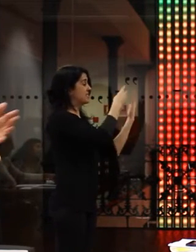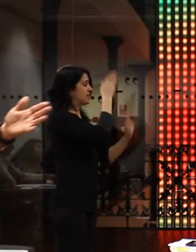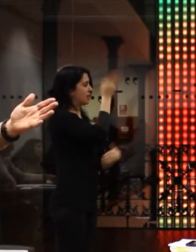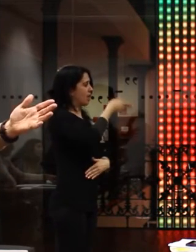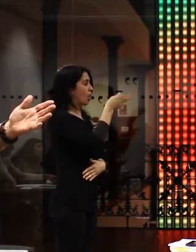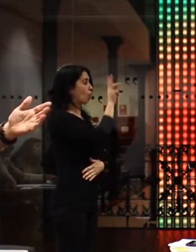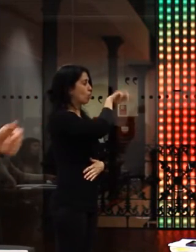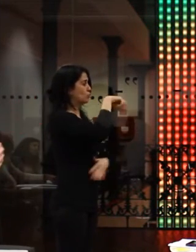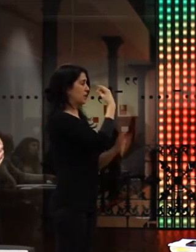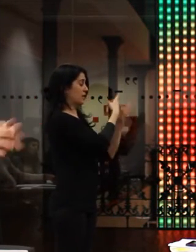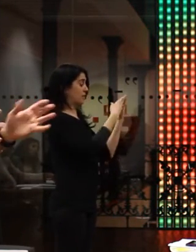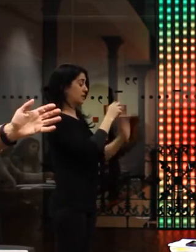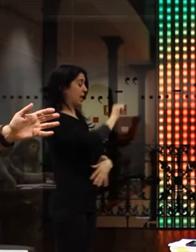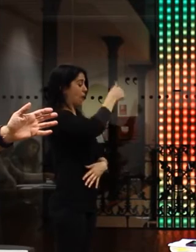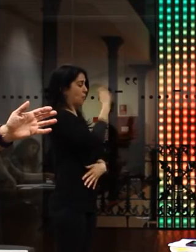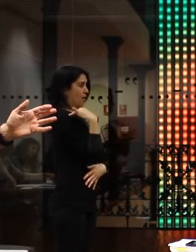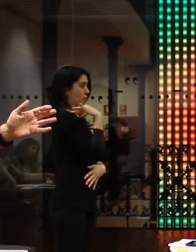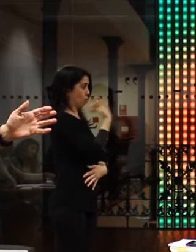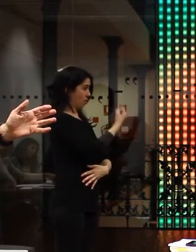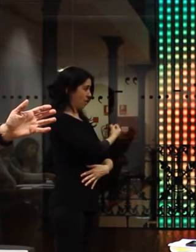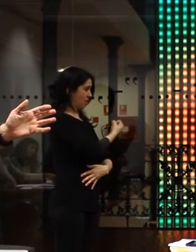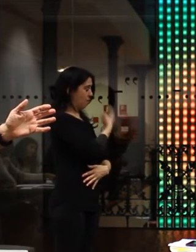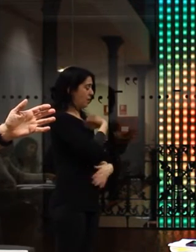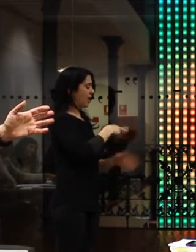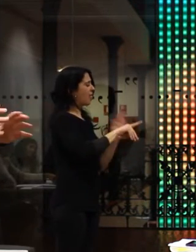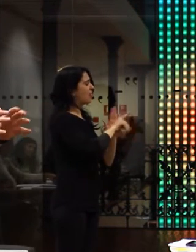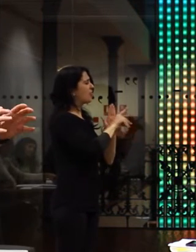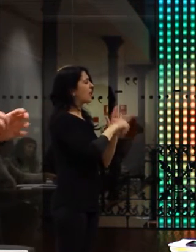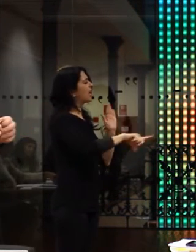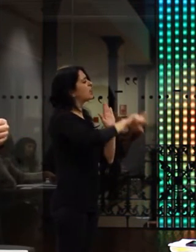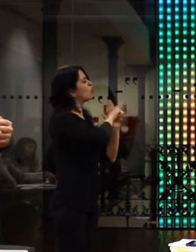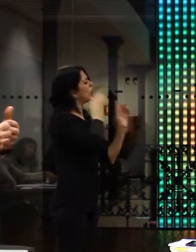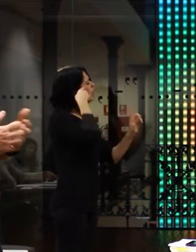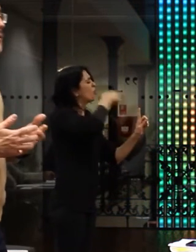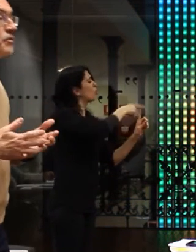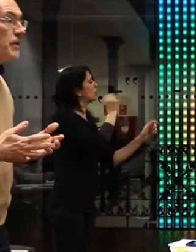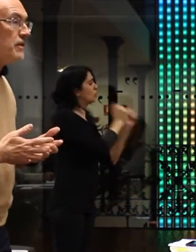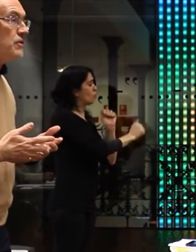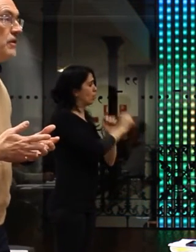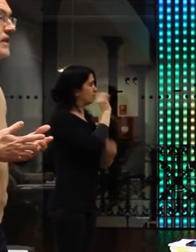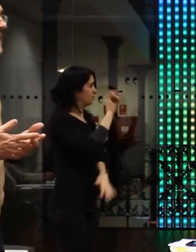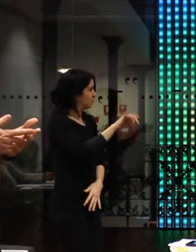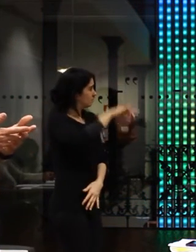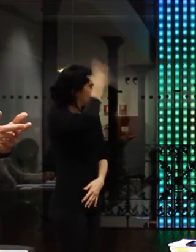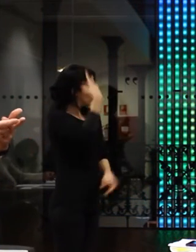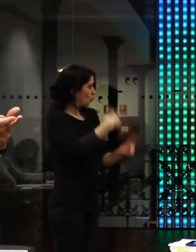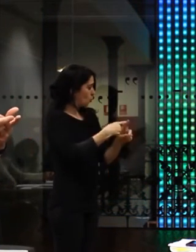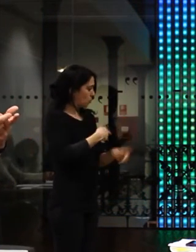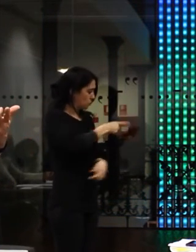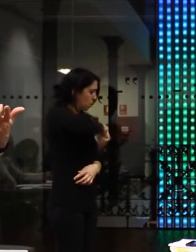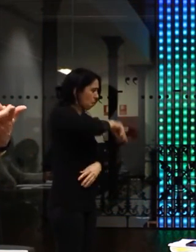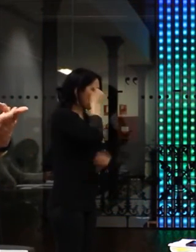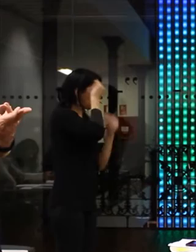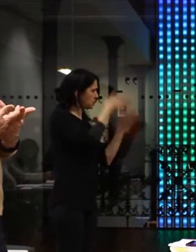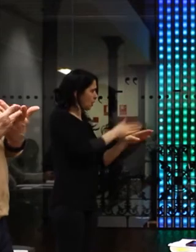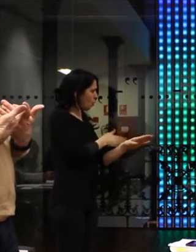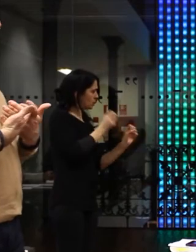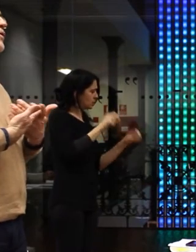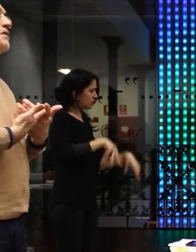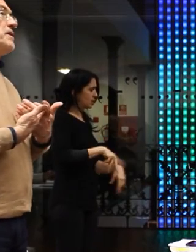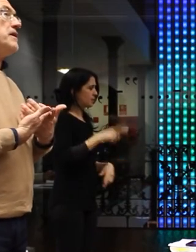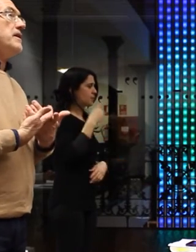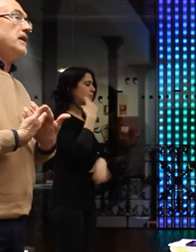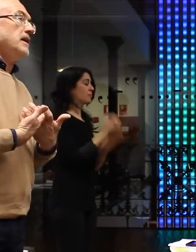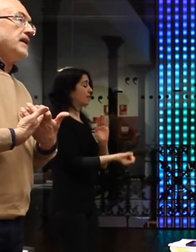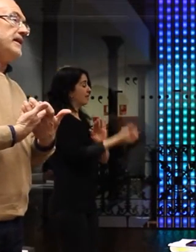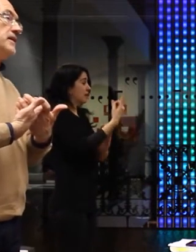en diciembre, lo que hace es inventar algo que no teníamos previsto, y es que ahora ha inventado